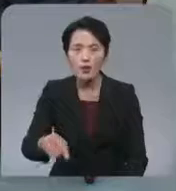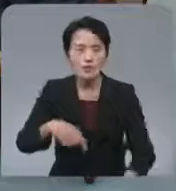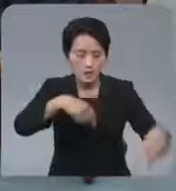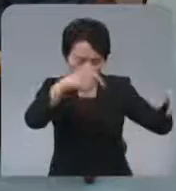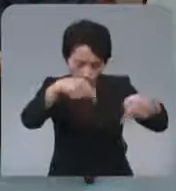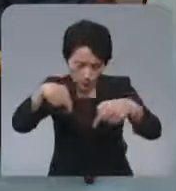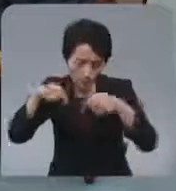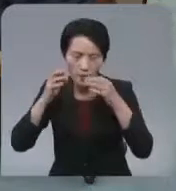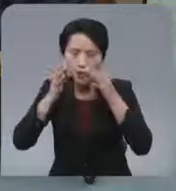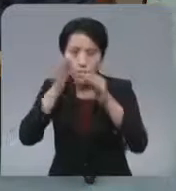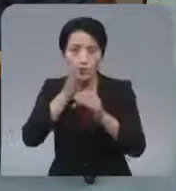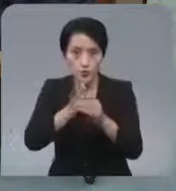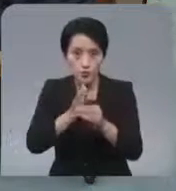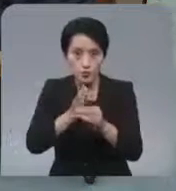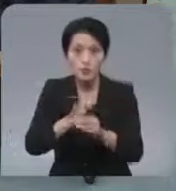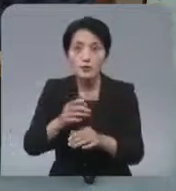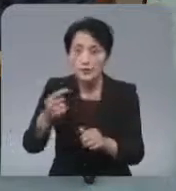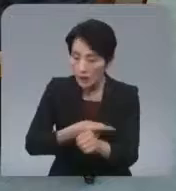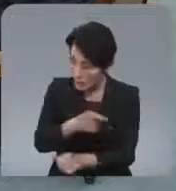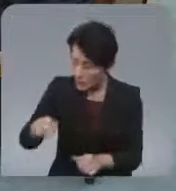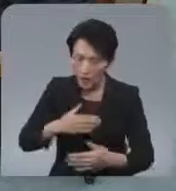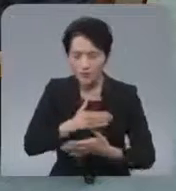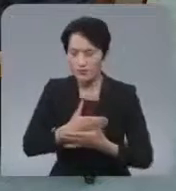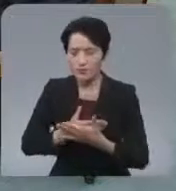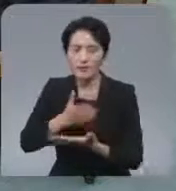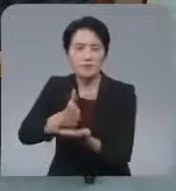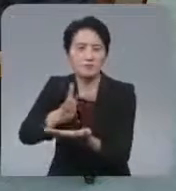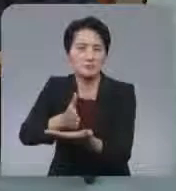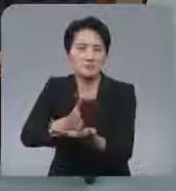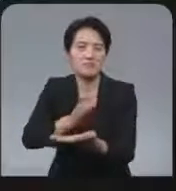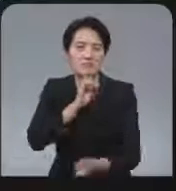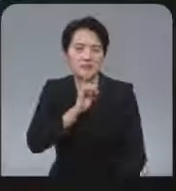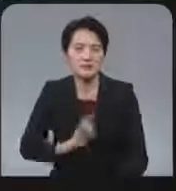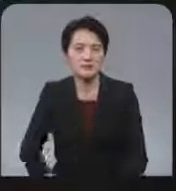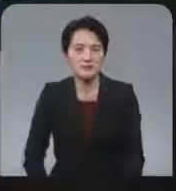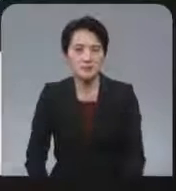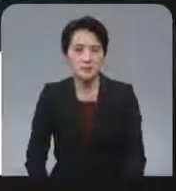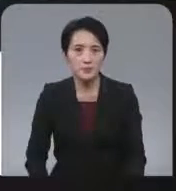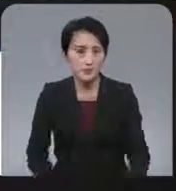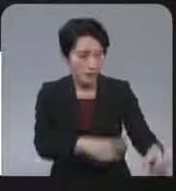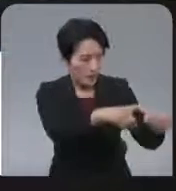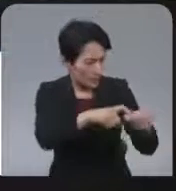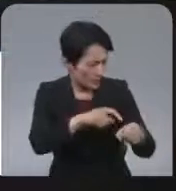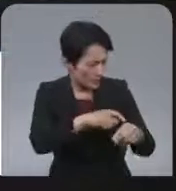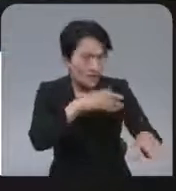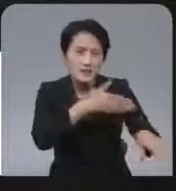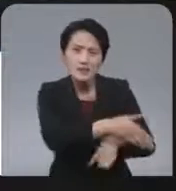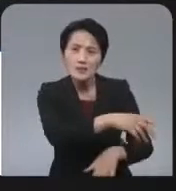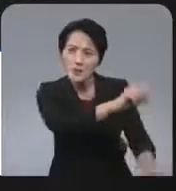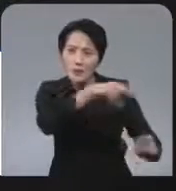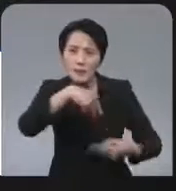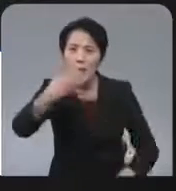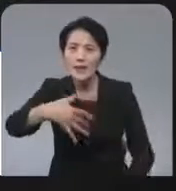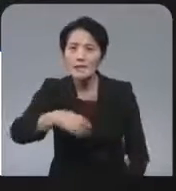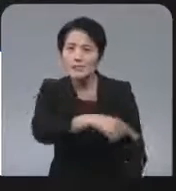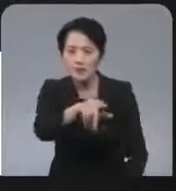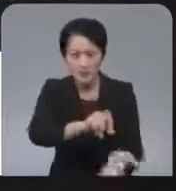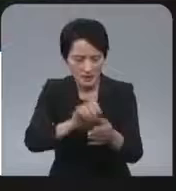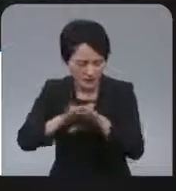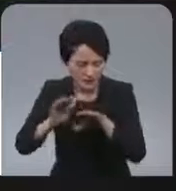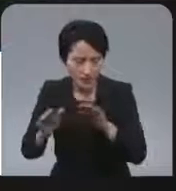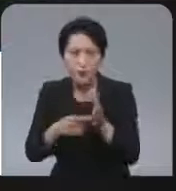en pánico pues las autoridades intentan simultáneamente solucionar los retrasos en las importaciones de solución de urea al tiempo de